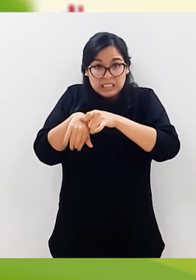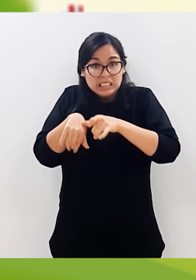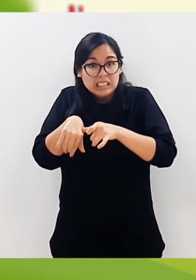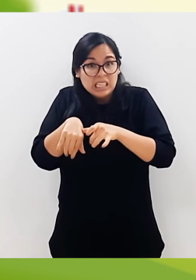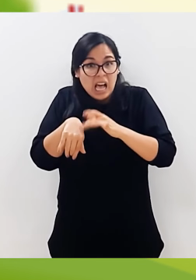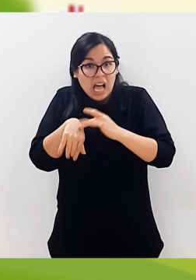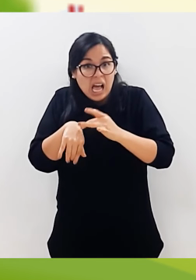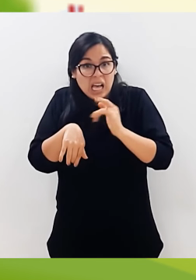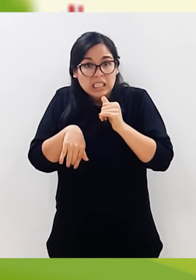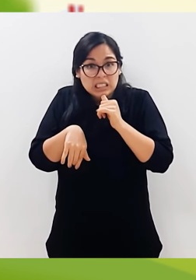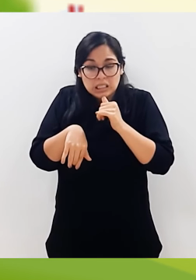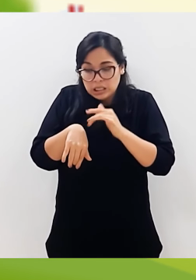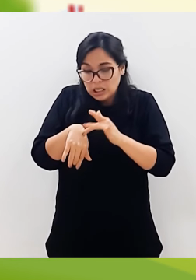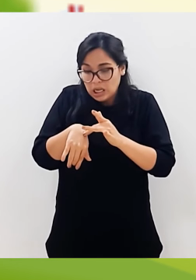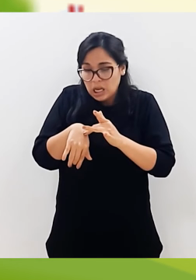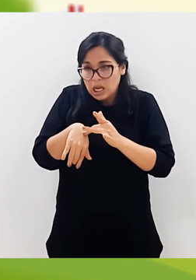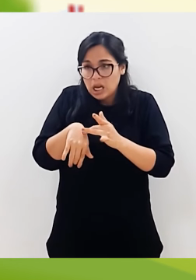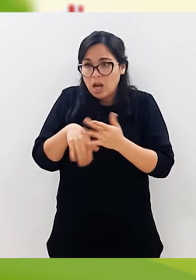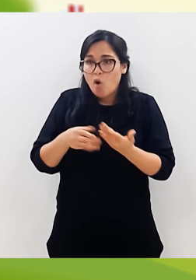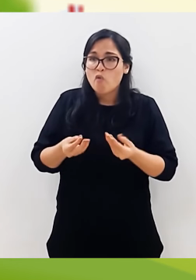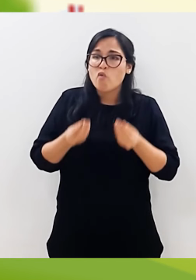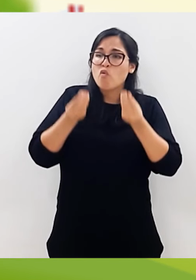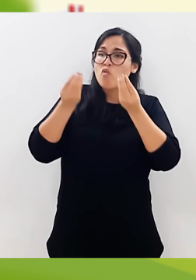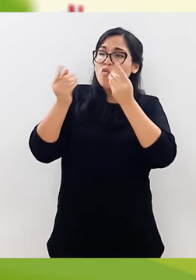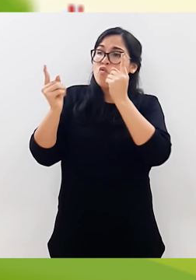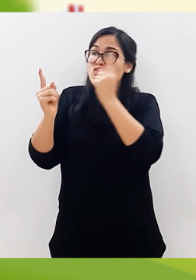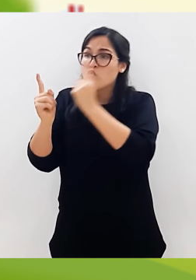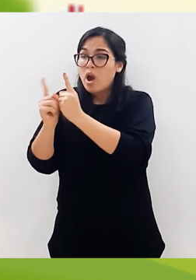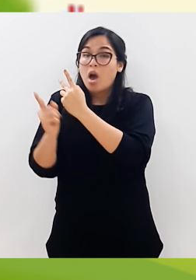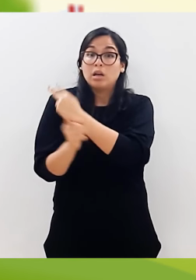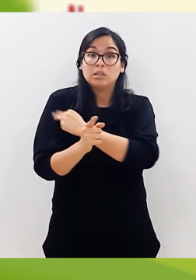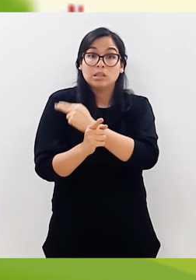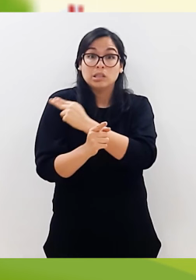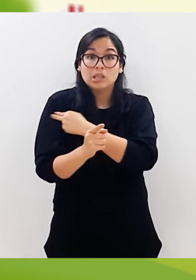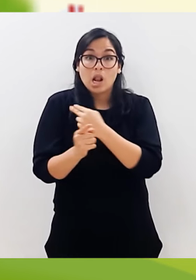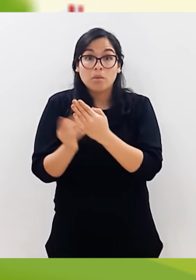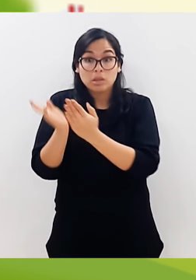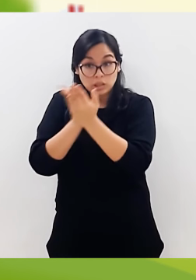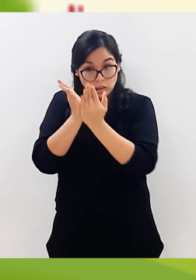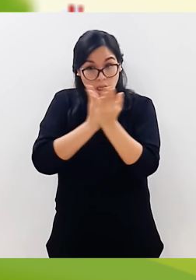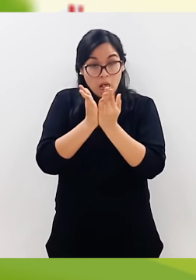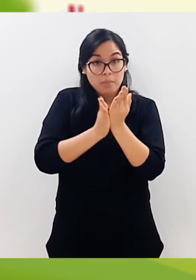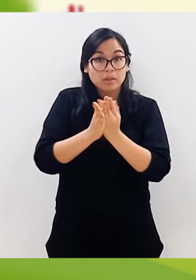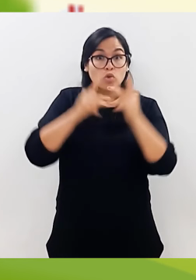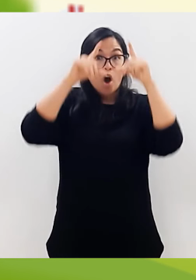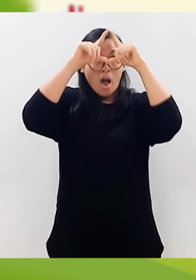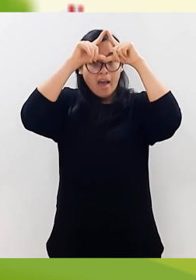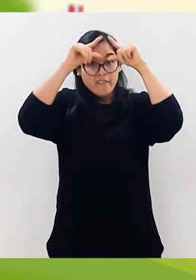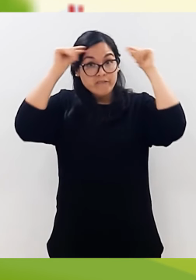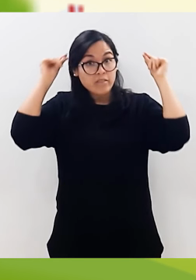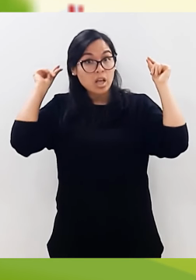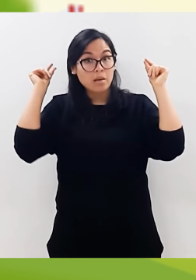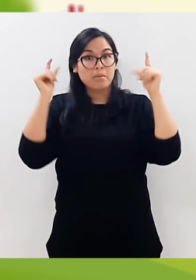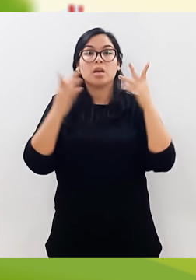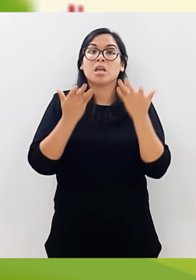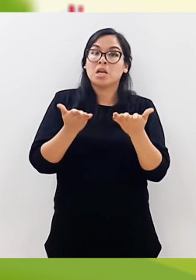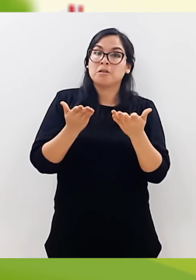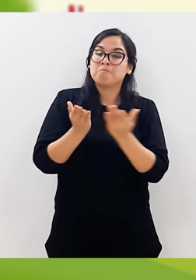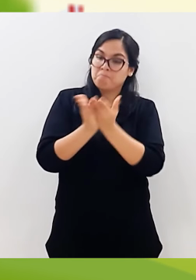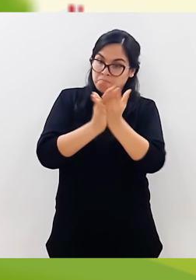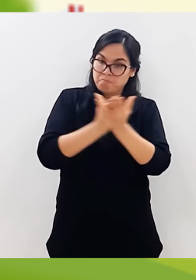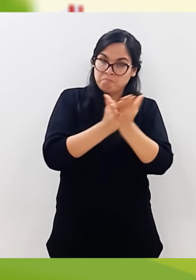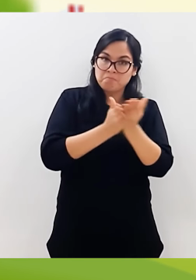al empeorar, fueron al centro de salud donde fue atendido por nuestra